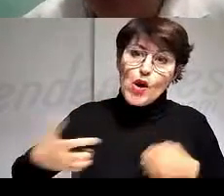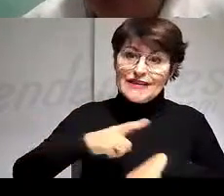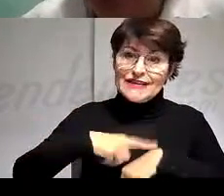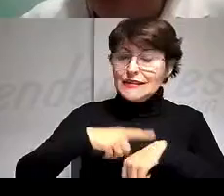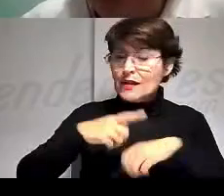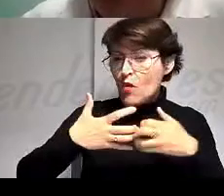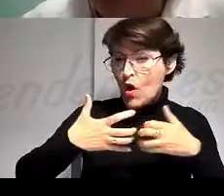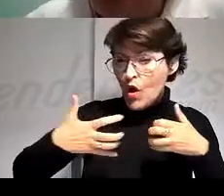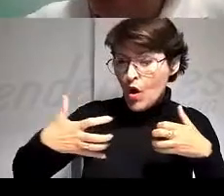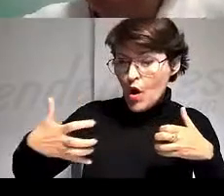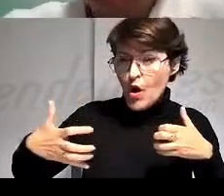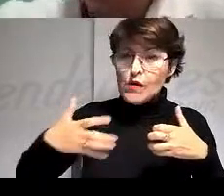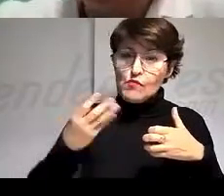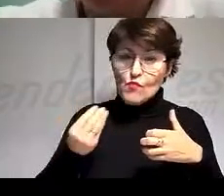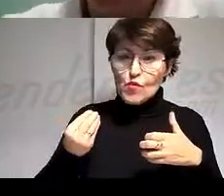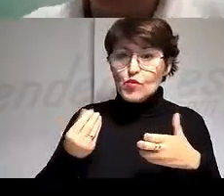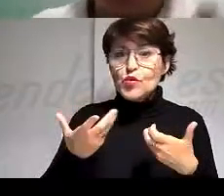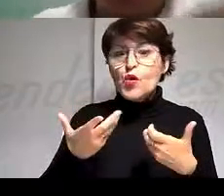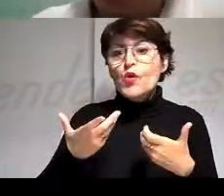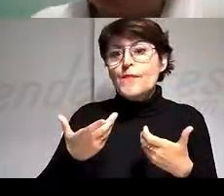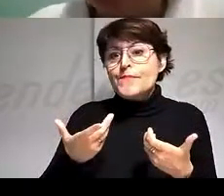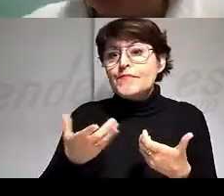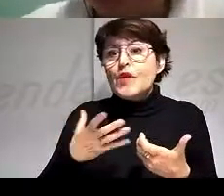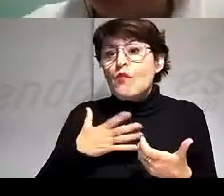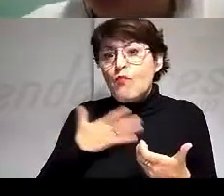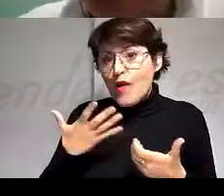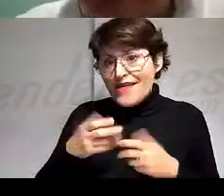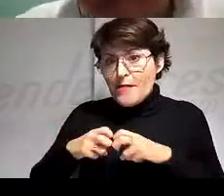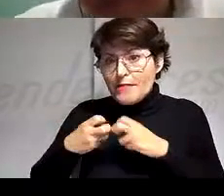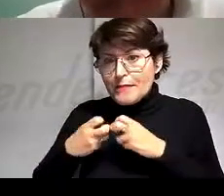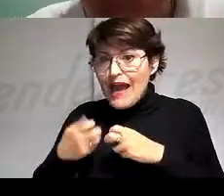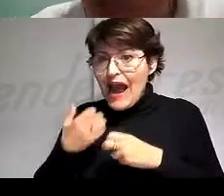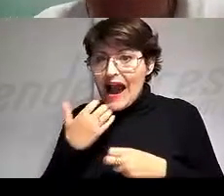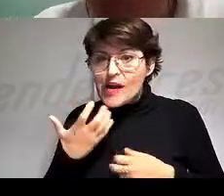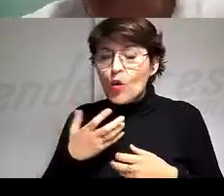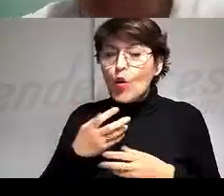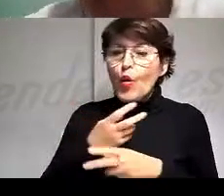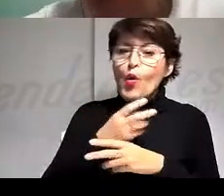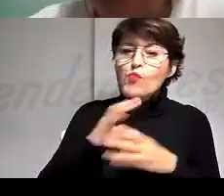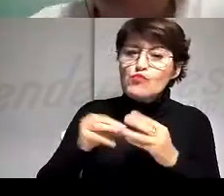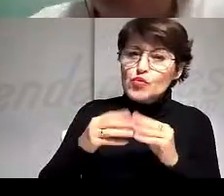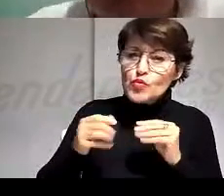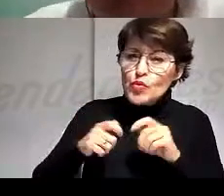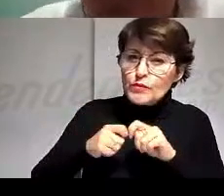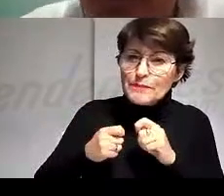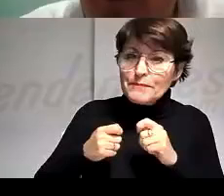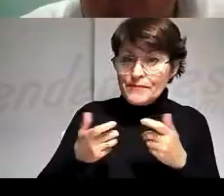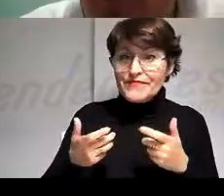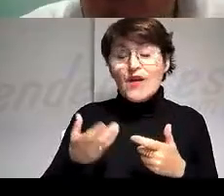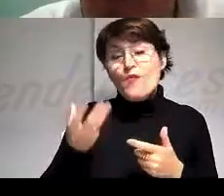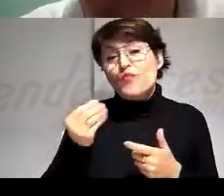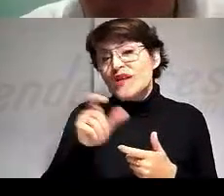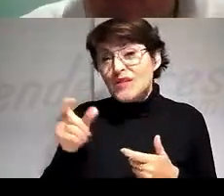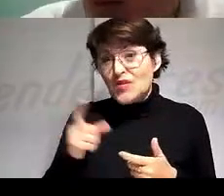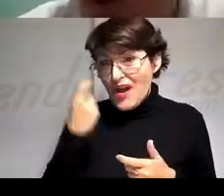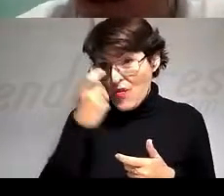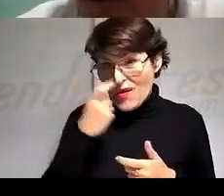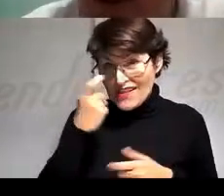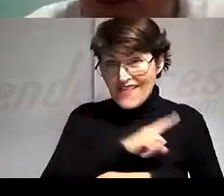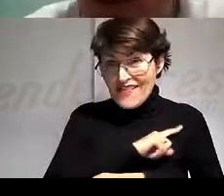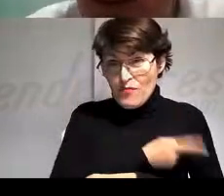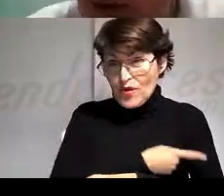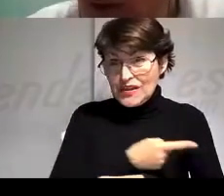nuestra naturaleza no es de ir huyendo o de ir corriendo todos los días, es que a muchas personas les cuesta comenzar a hacer ejercicio físico. Bueno, pues